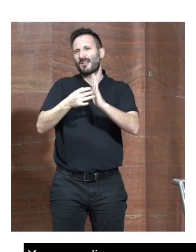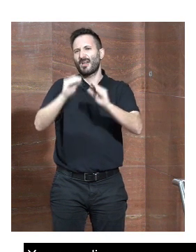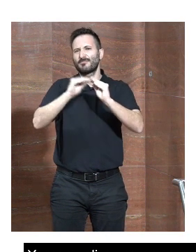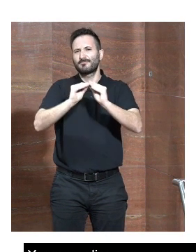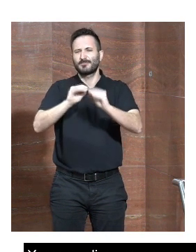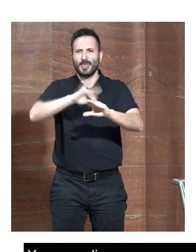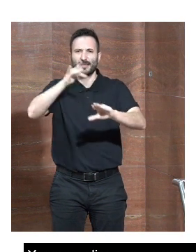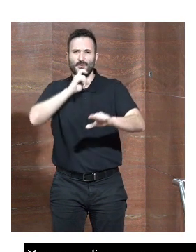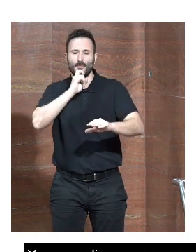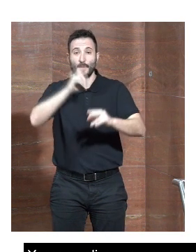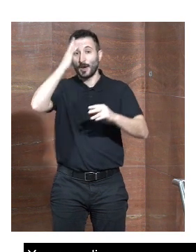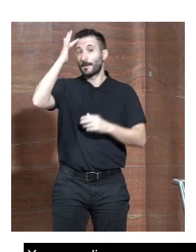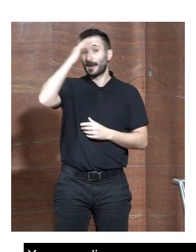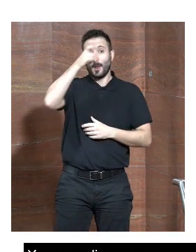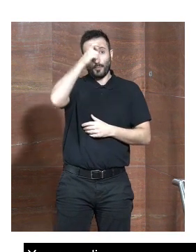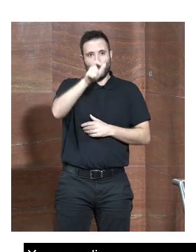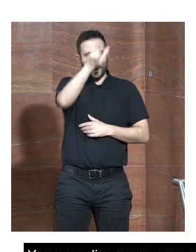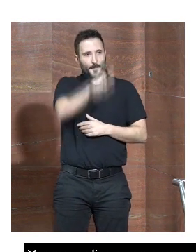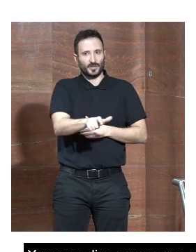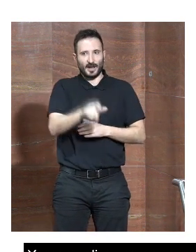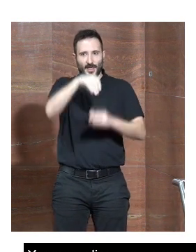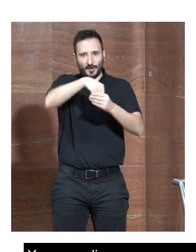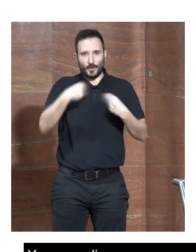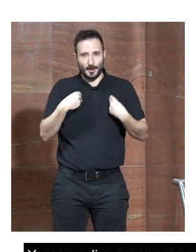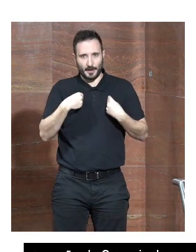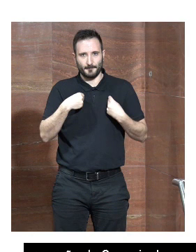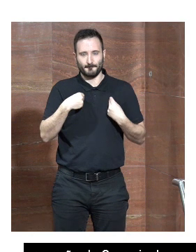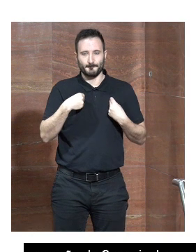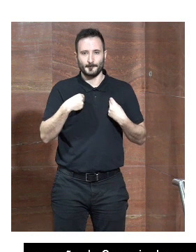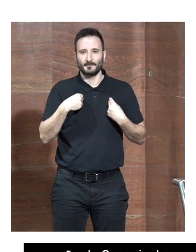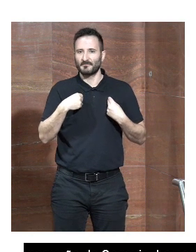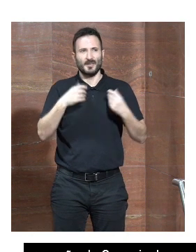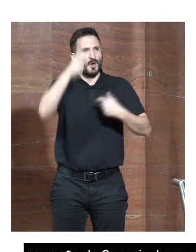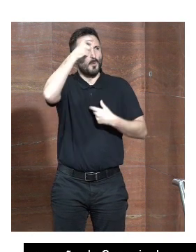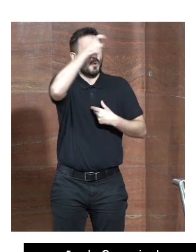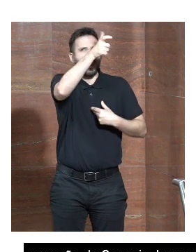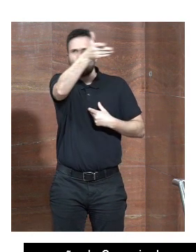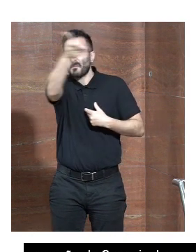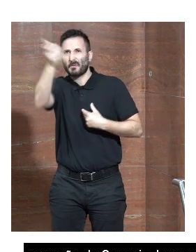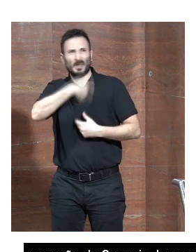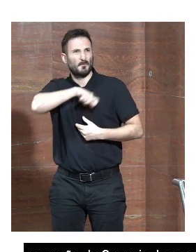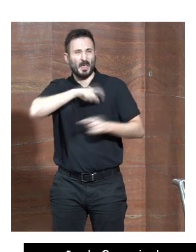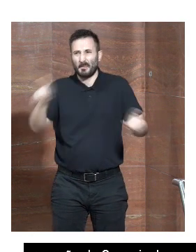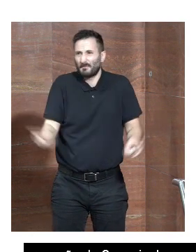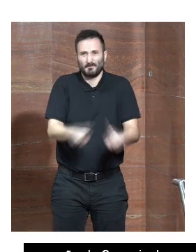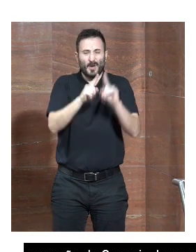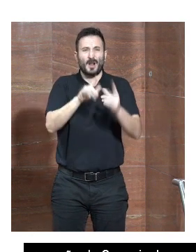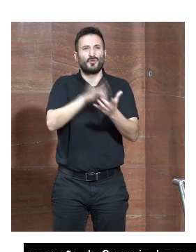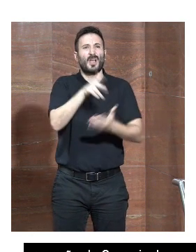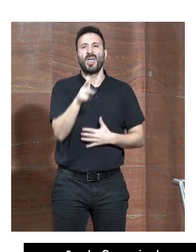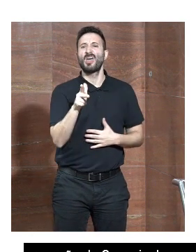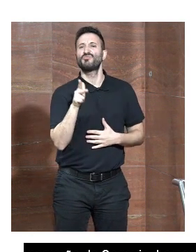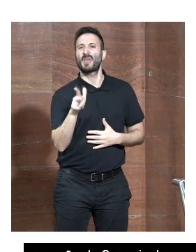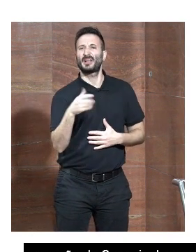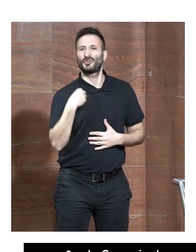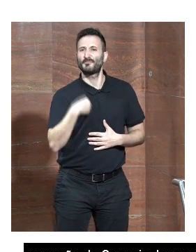acuerdo? Pero la posibilidad de que una persona de un pueblo, de cualquier pueblo de España, tenga los mismos derechos, pueda